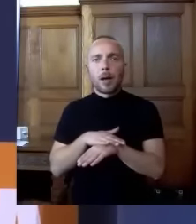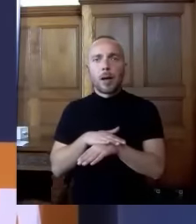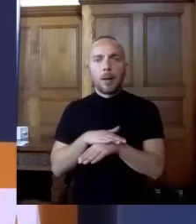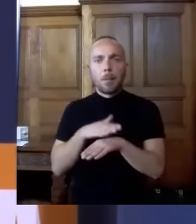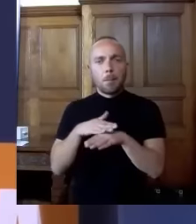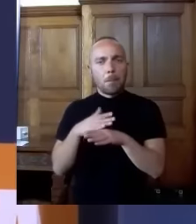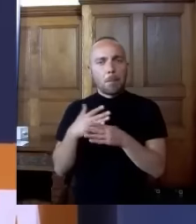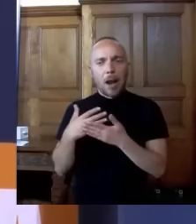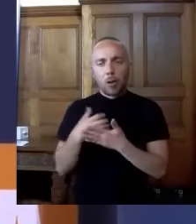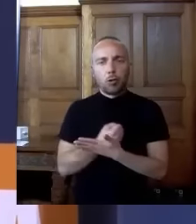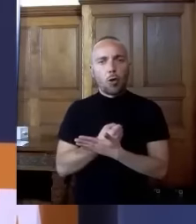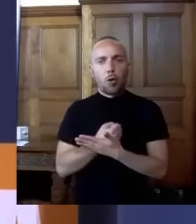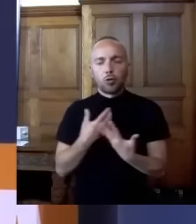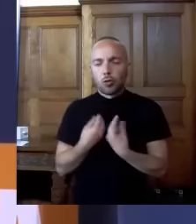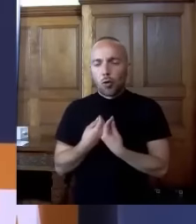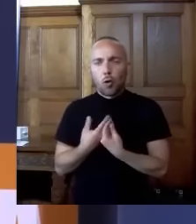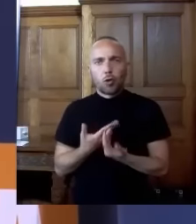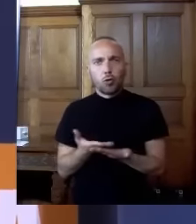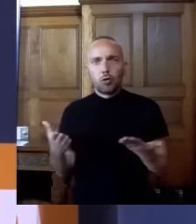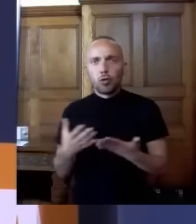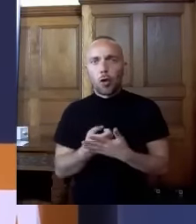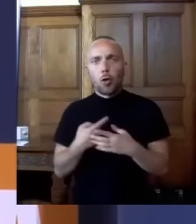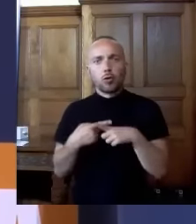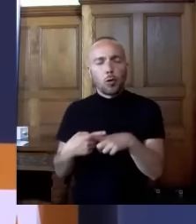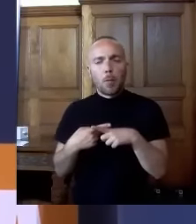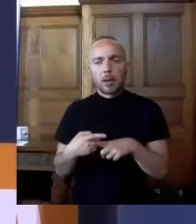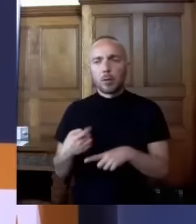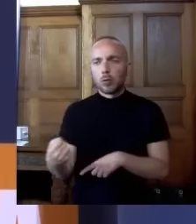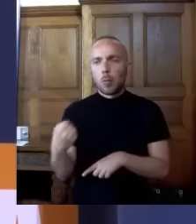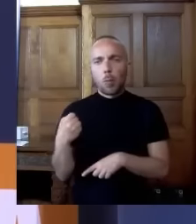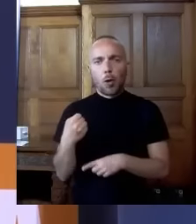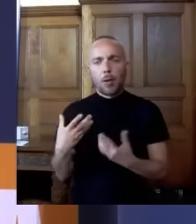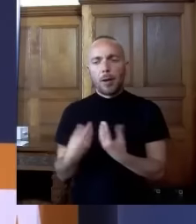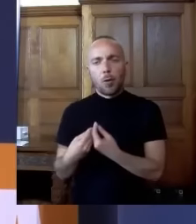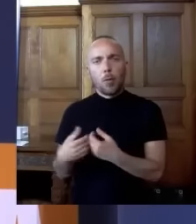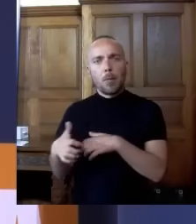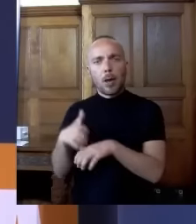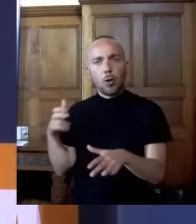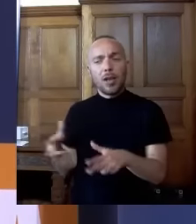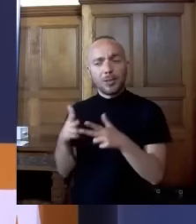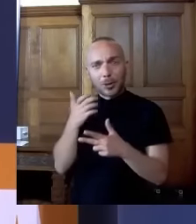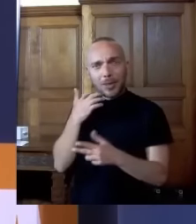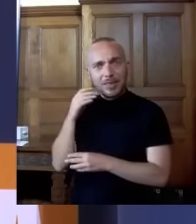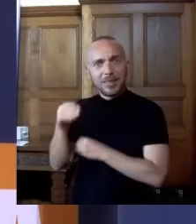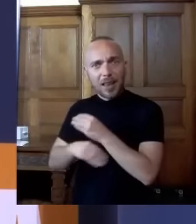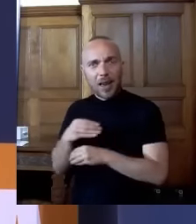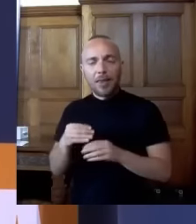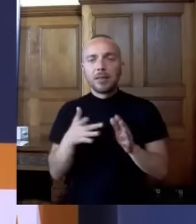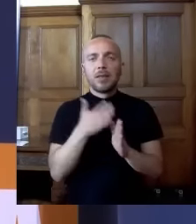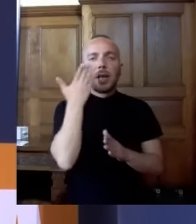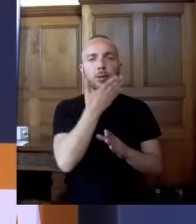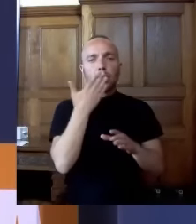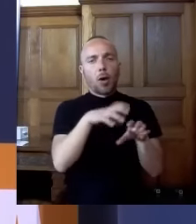para todos con todos y compartimos el poder con las mayorías sociales esto significa acabar con la segregación